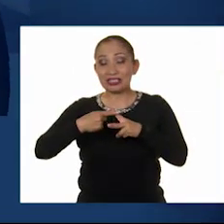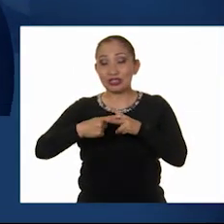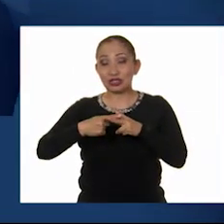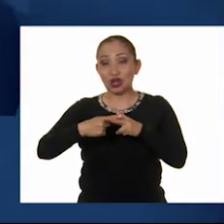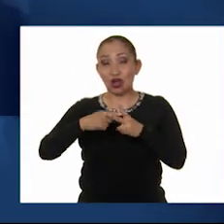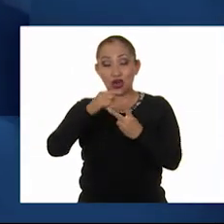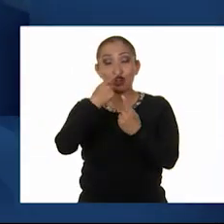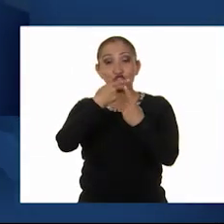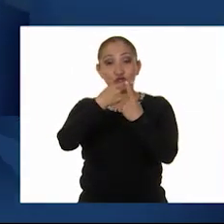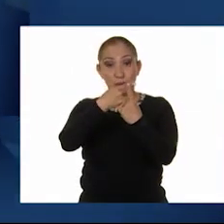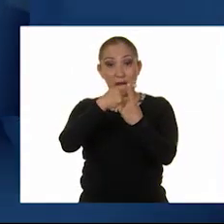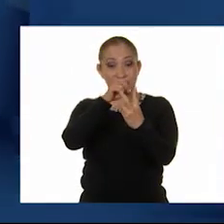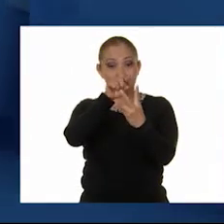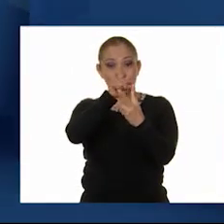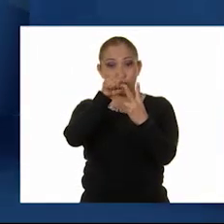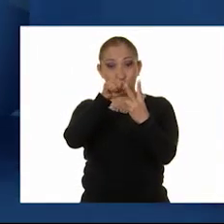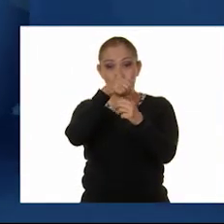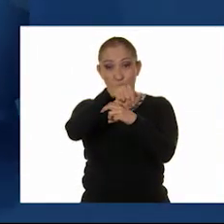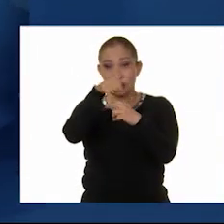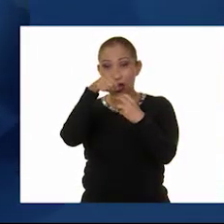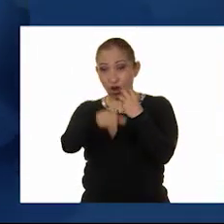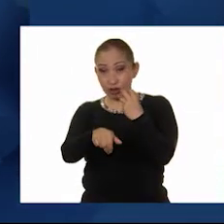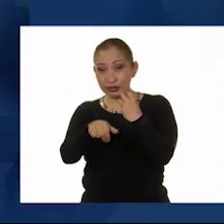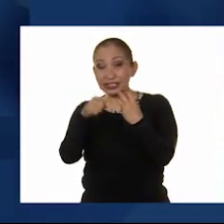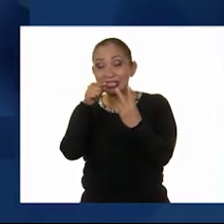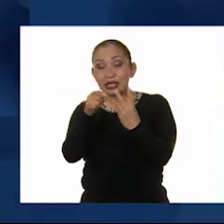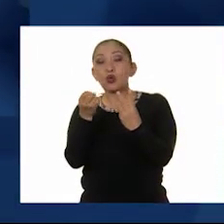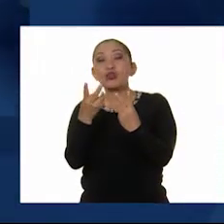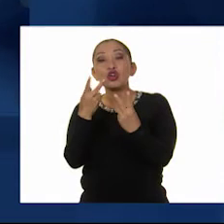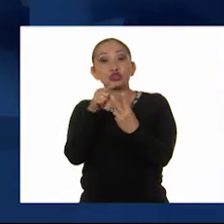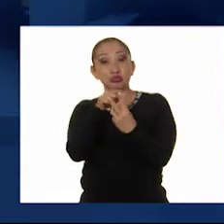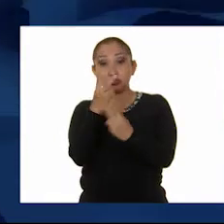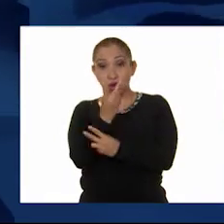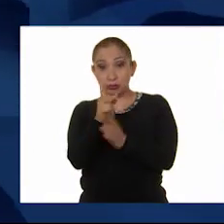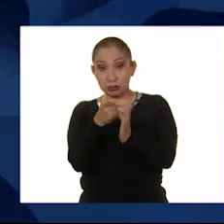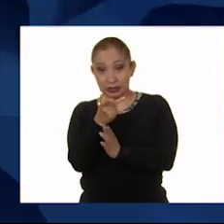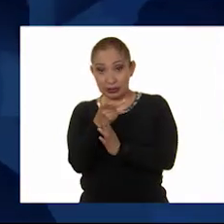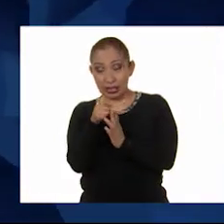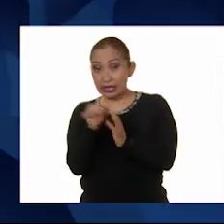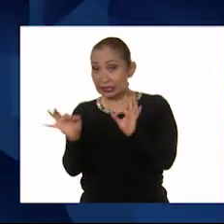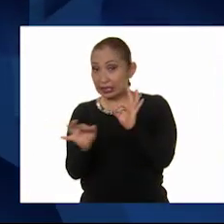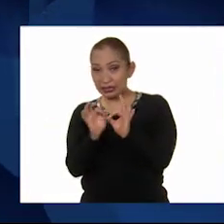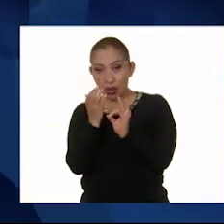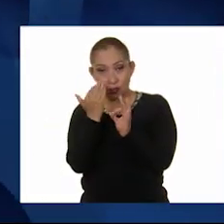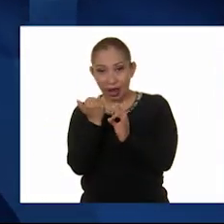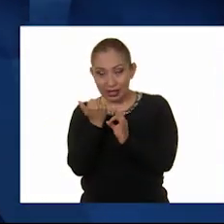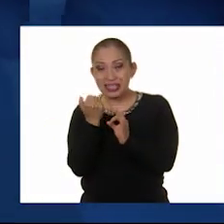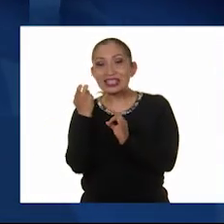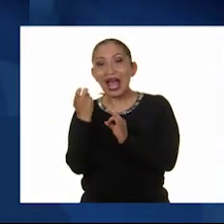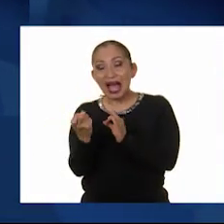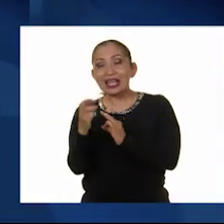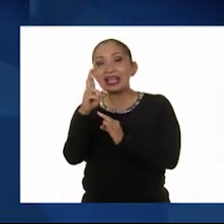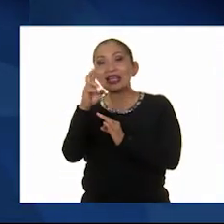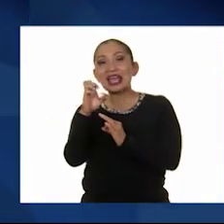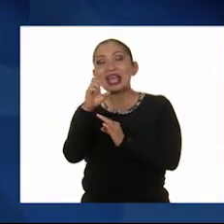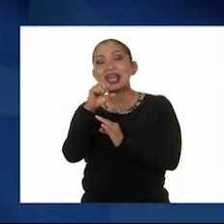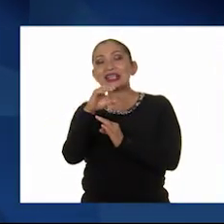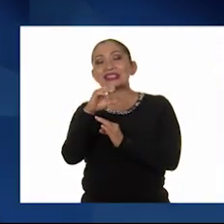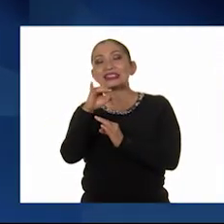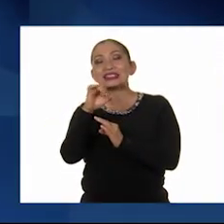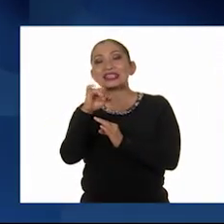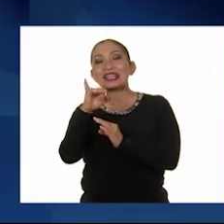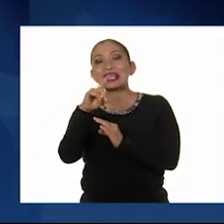entre la suma total de los datos y el número de datos no fue exacta. Hay residuo e implica